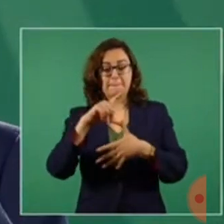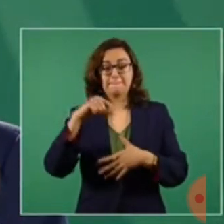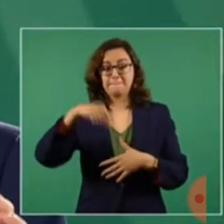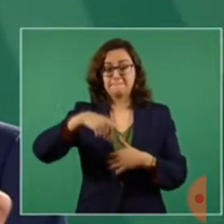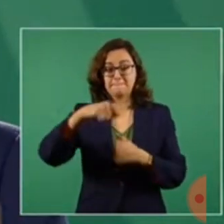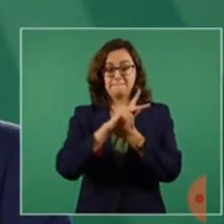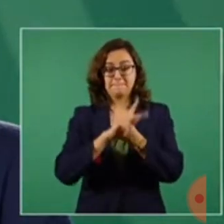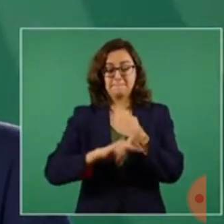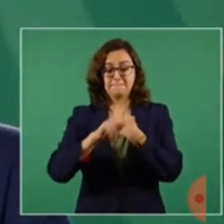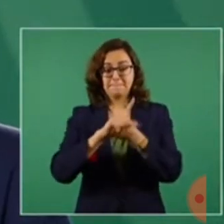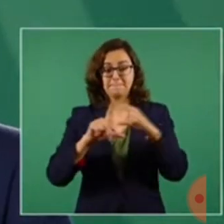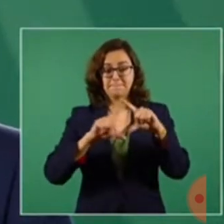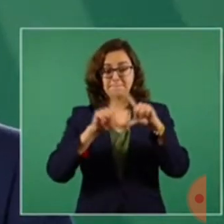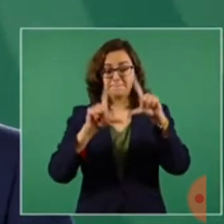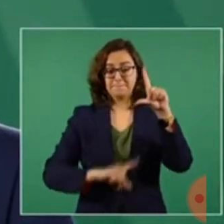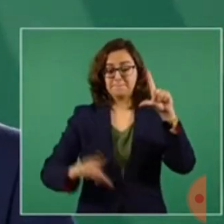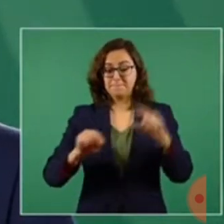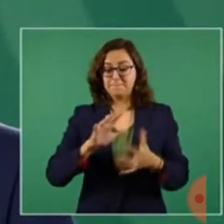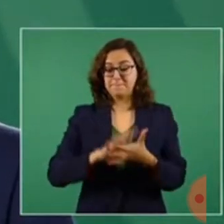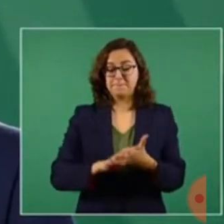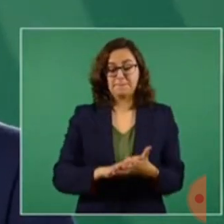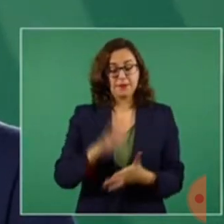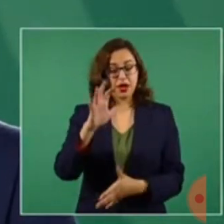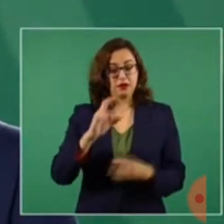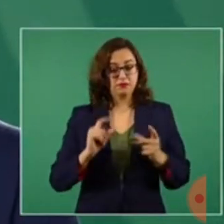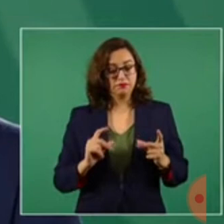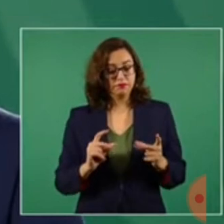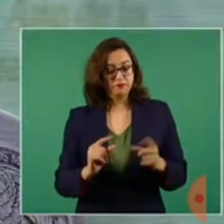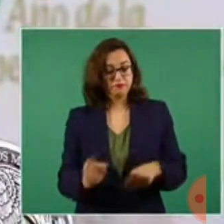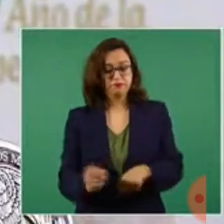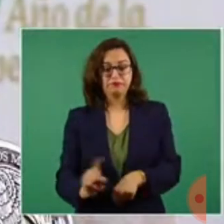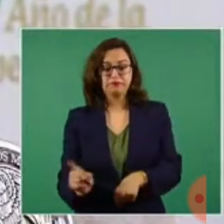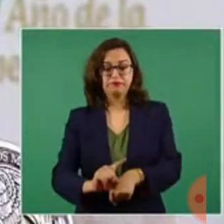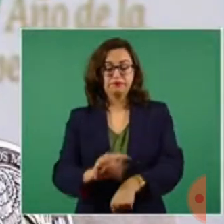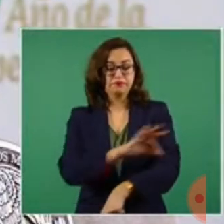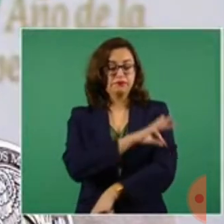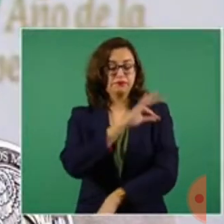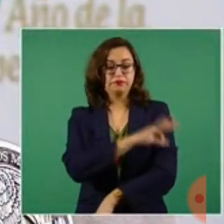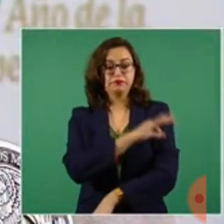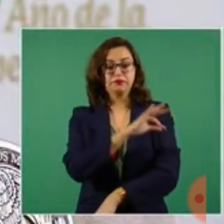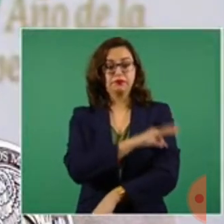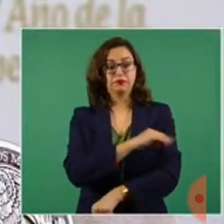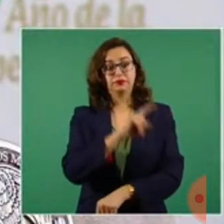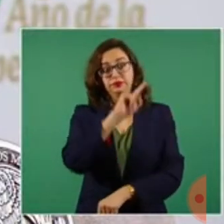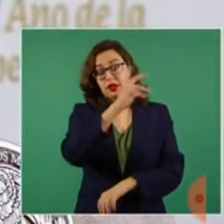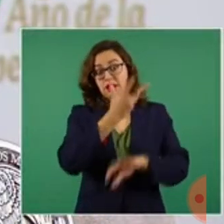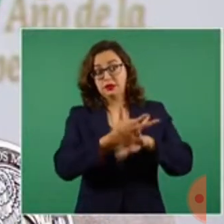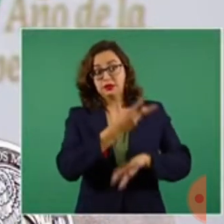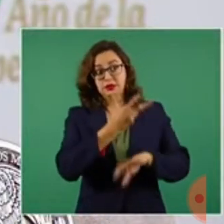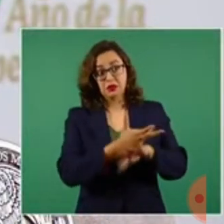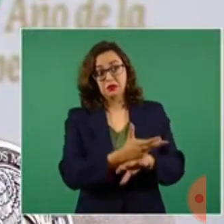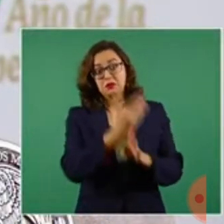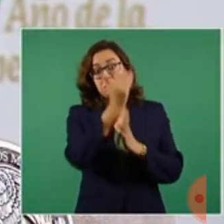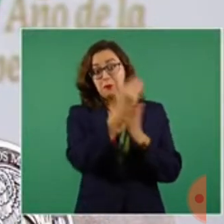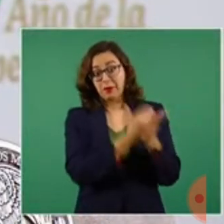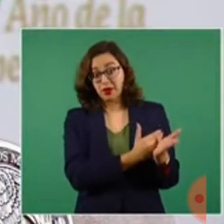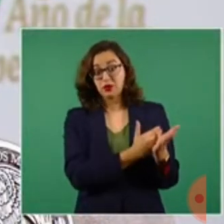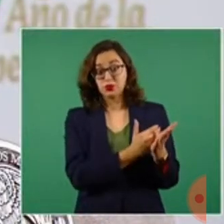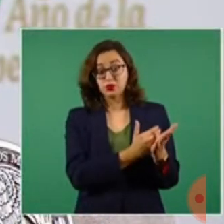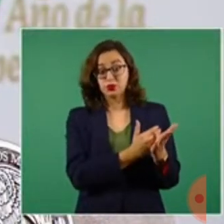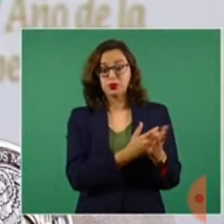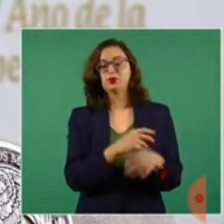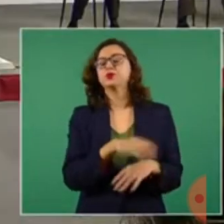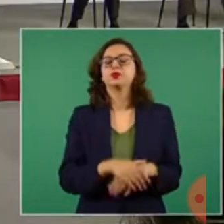mayor número promedio de inmunizaciones diarias. Superamos, por ejemplo, a Estados Unidos en este momento.